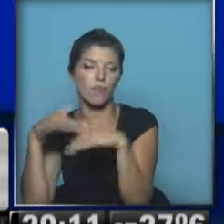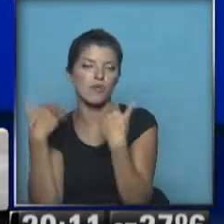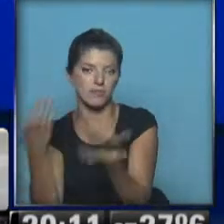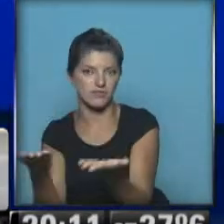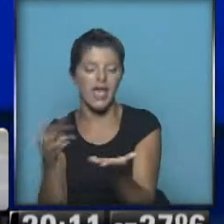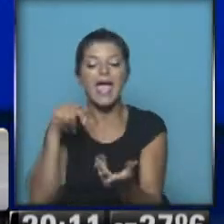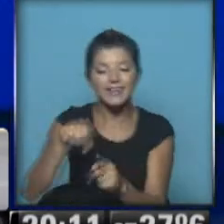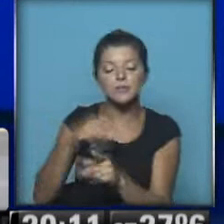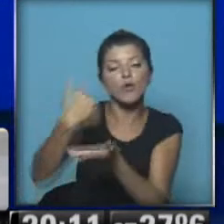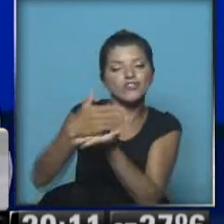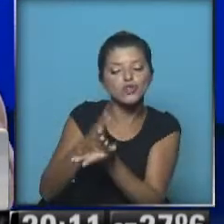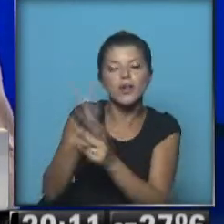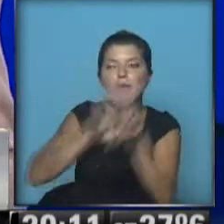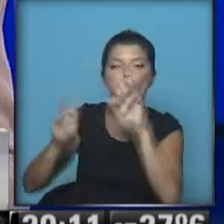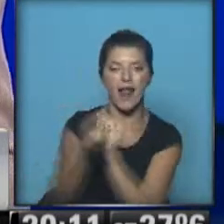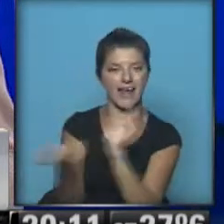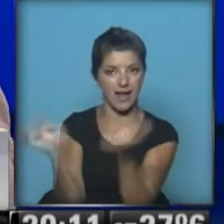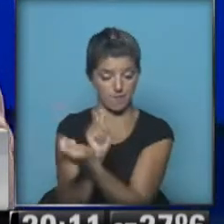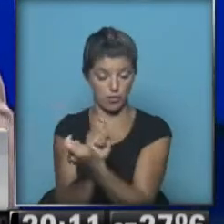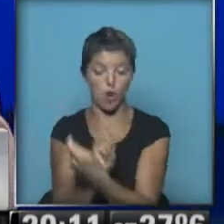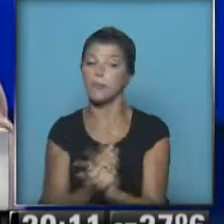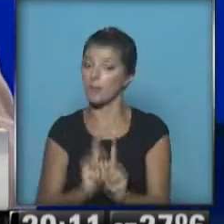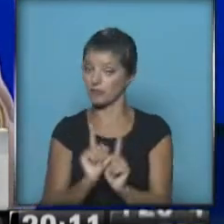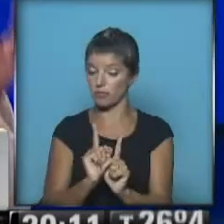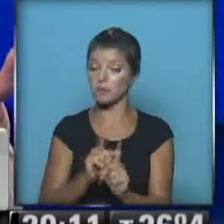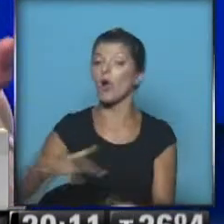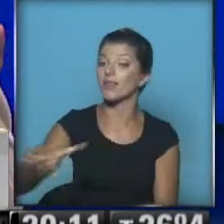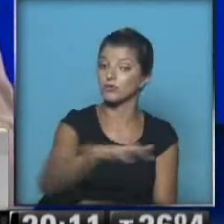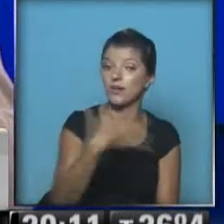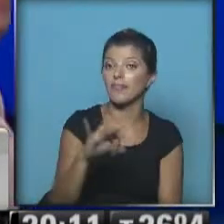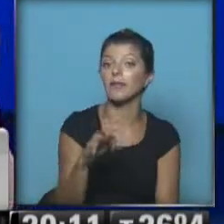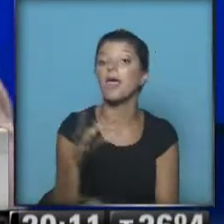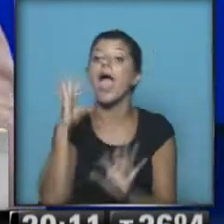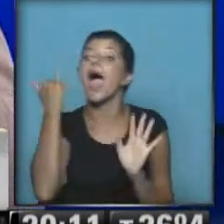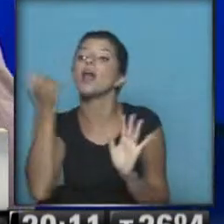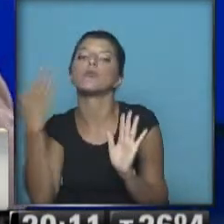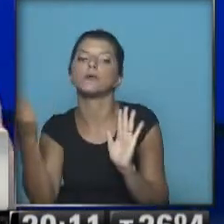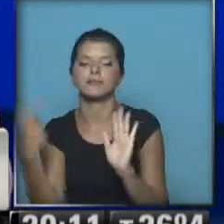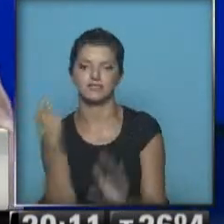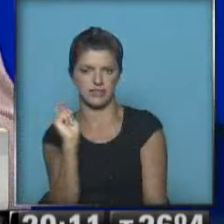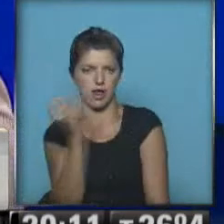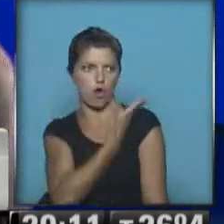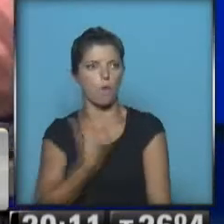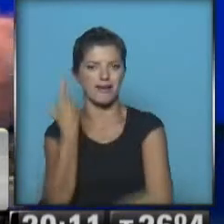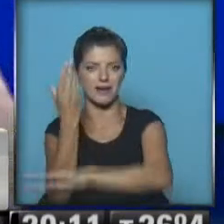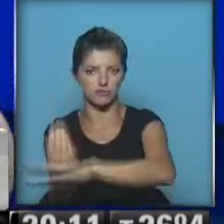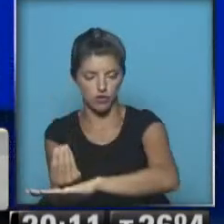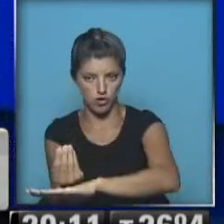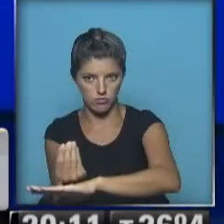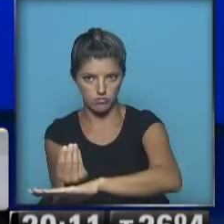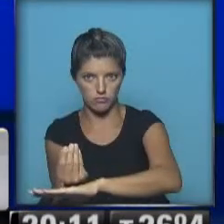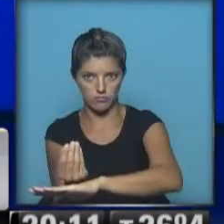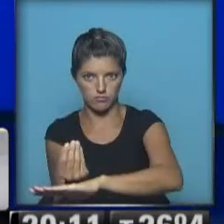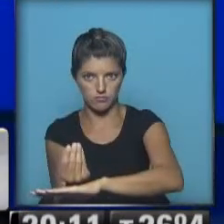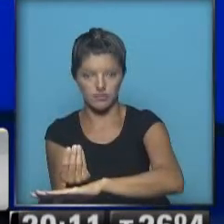un cambio, digamos. Pero para eso es necesario que ese sector de la sociedad identifique alguna credencial de gobernabilidad, de consistencia, digamos, y de coherencia